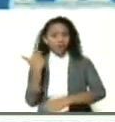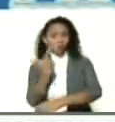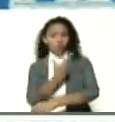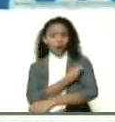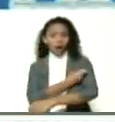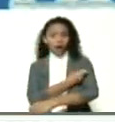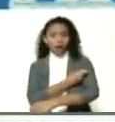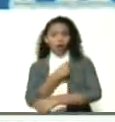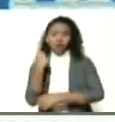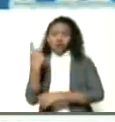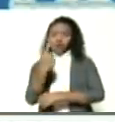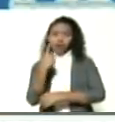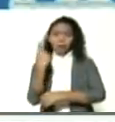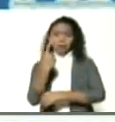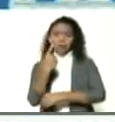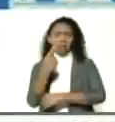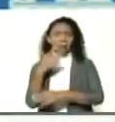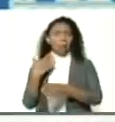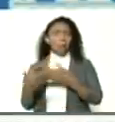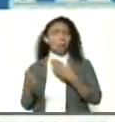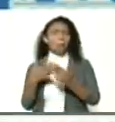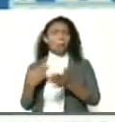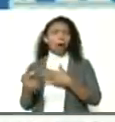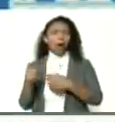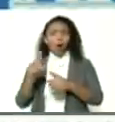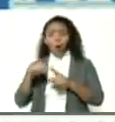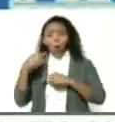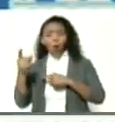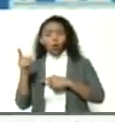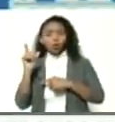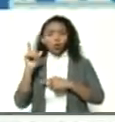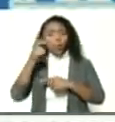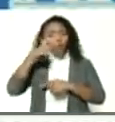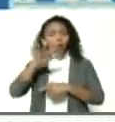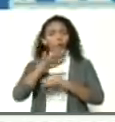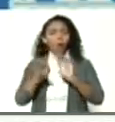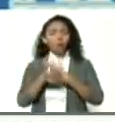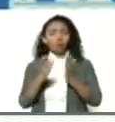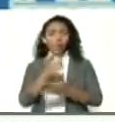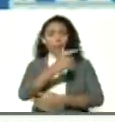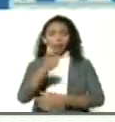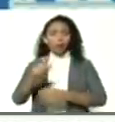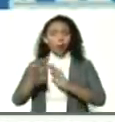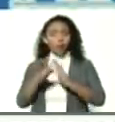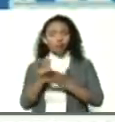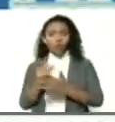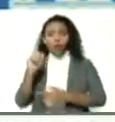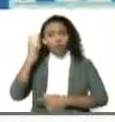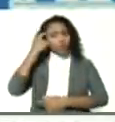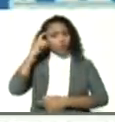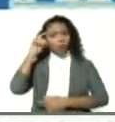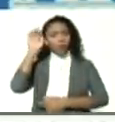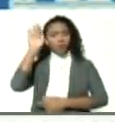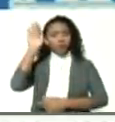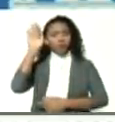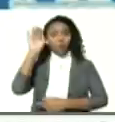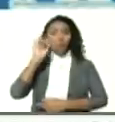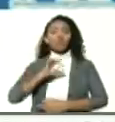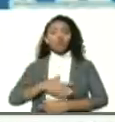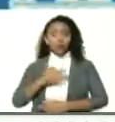vacunarse solamente sin importar el resto de los pueblos del mundo, de los ciudadanos del mundo, no sabe que a futuro puede ser